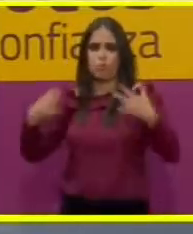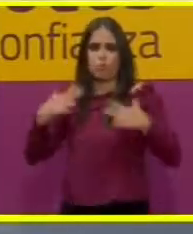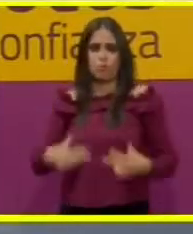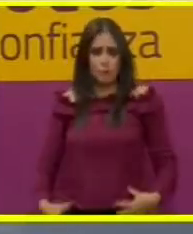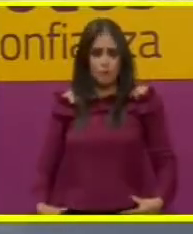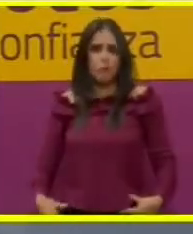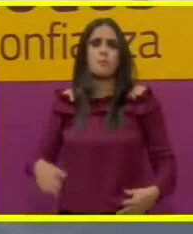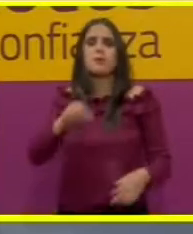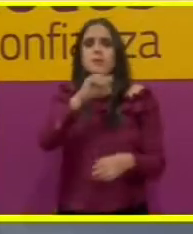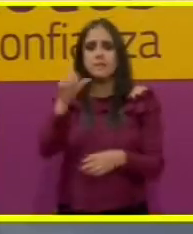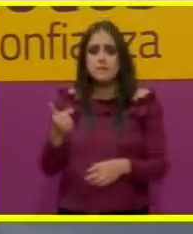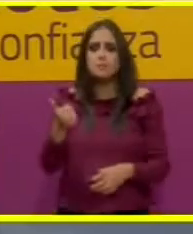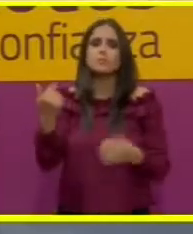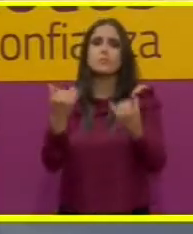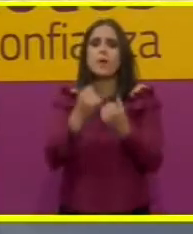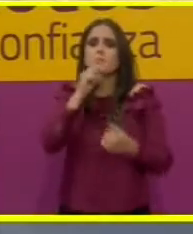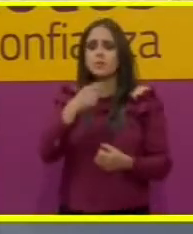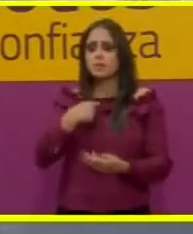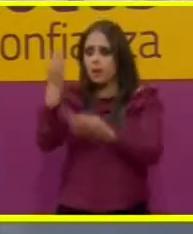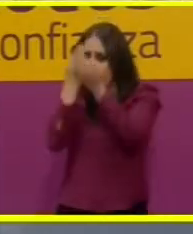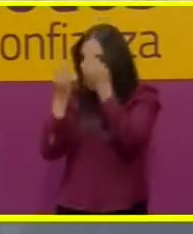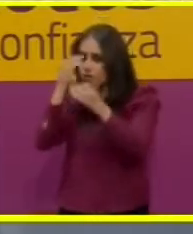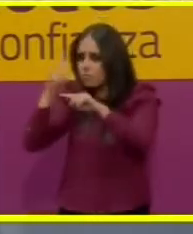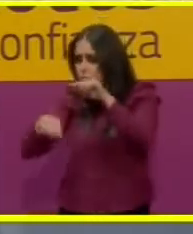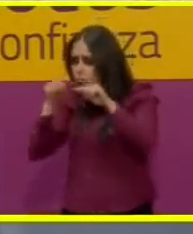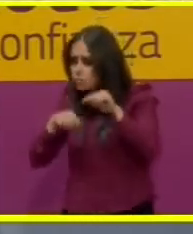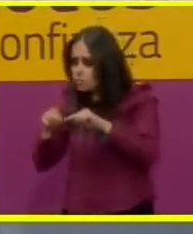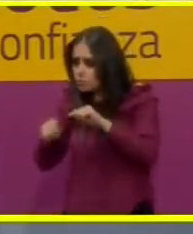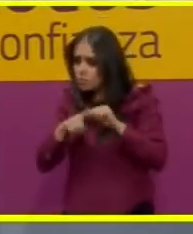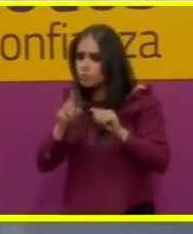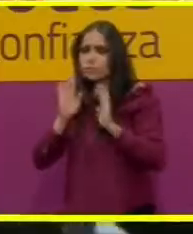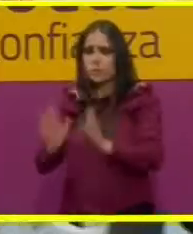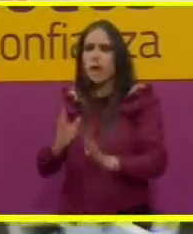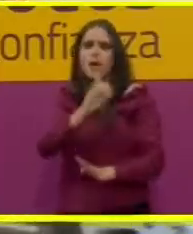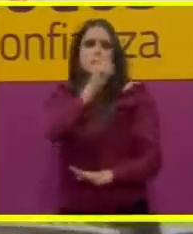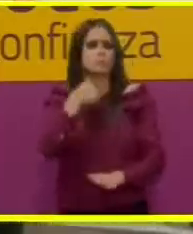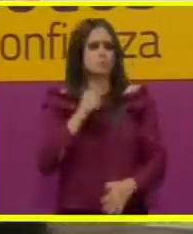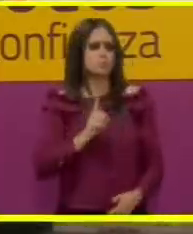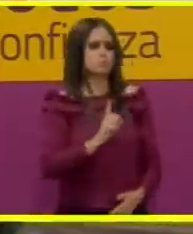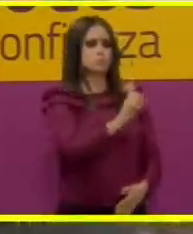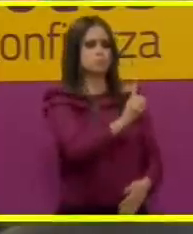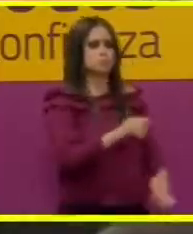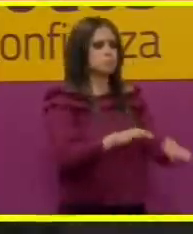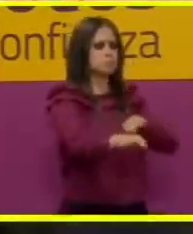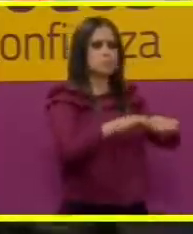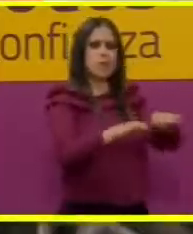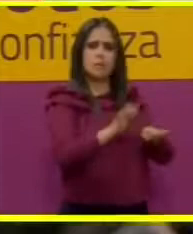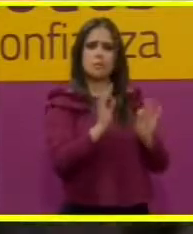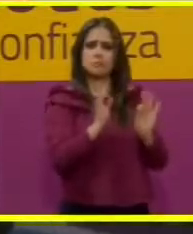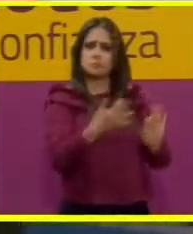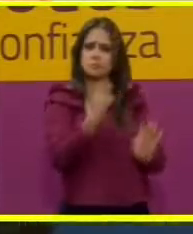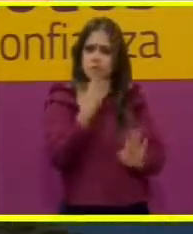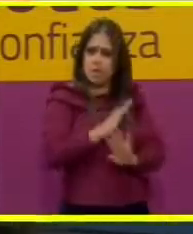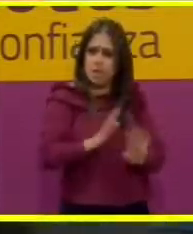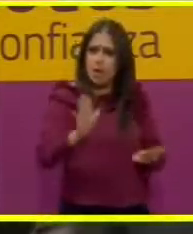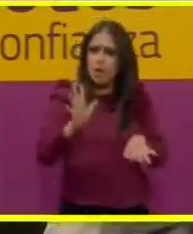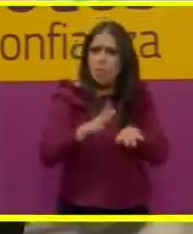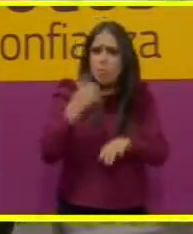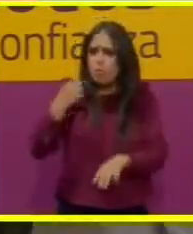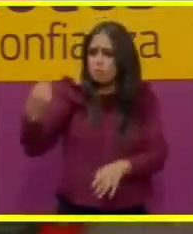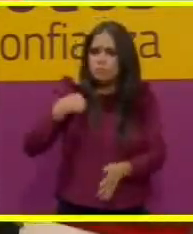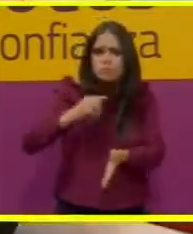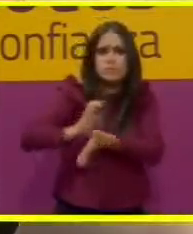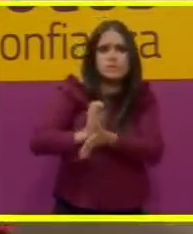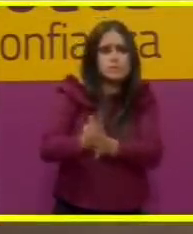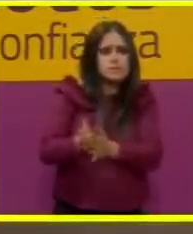e incluso me estoy quitando el maquillaje, no tendría por qué haber ningún motivo de discriminación.